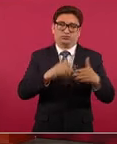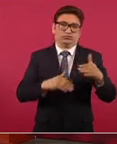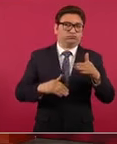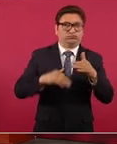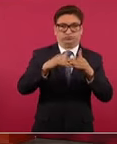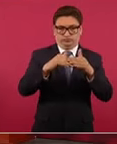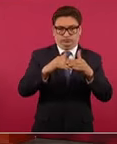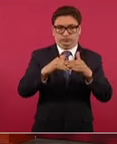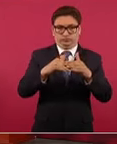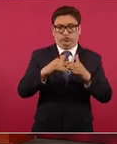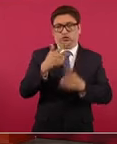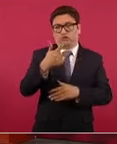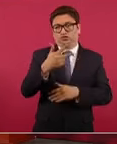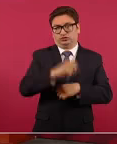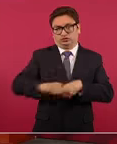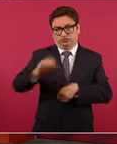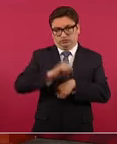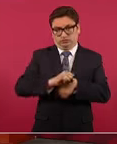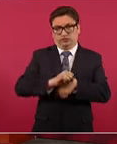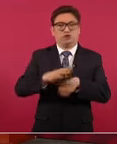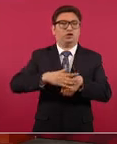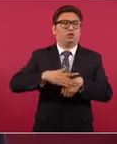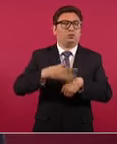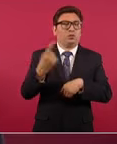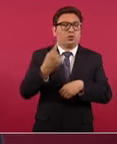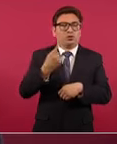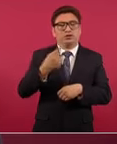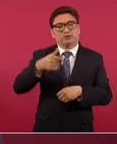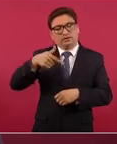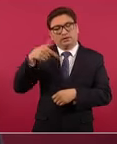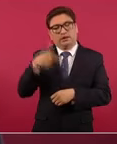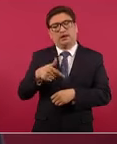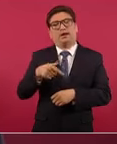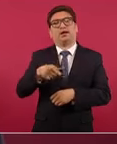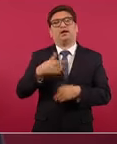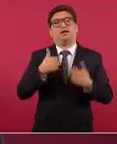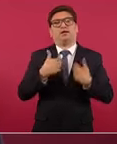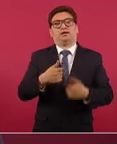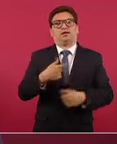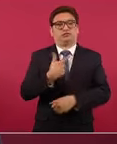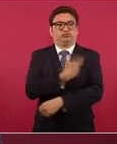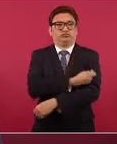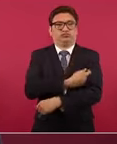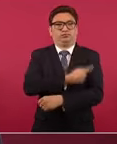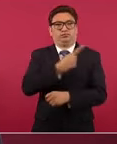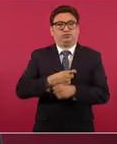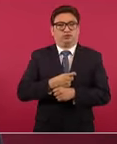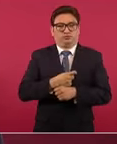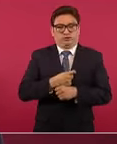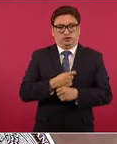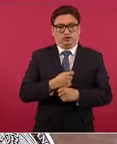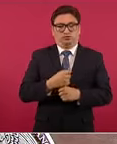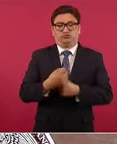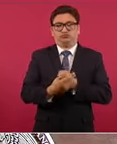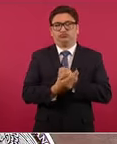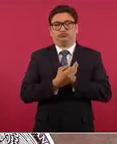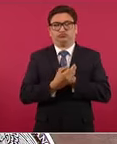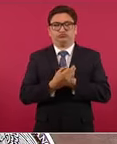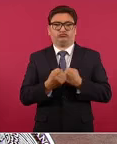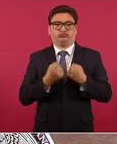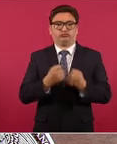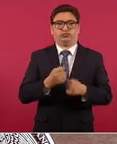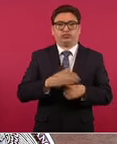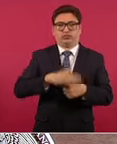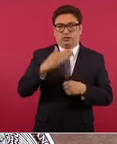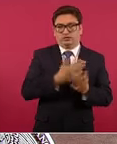intervalo hasta ocho semanas porque se ha encontrado que eso confiere un mayor grado de protección de eficacia